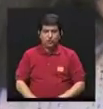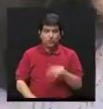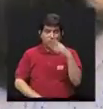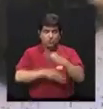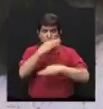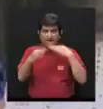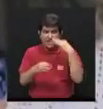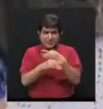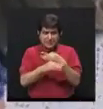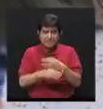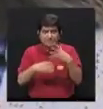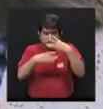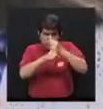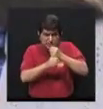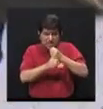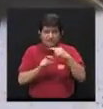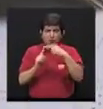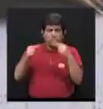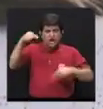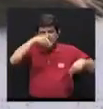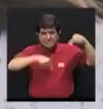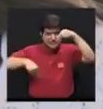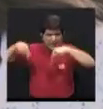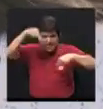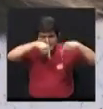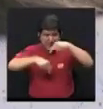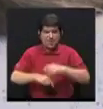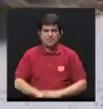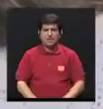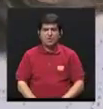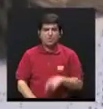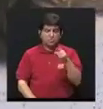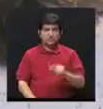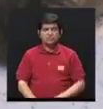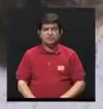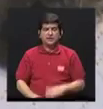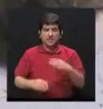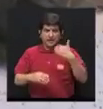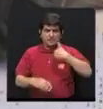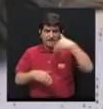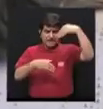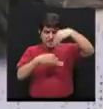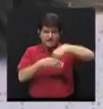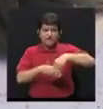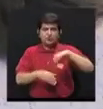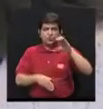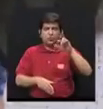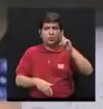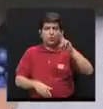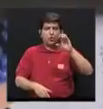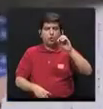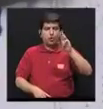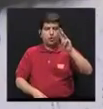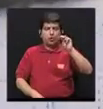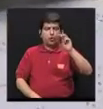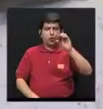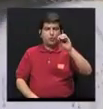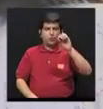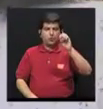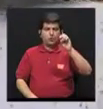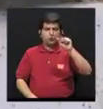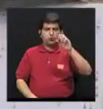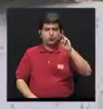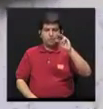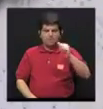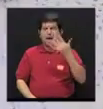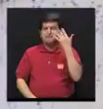partir de los químicos que componen los cromosomas, y aunque se parecen a los naturales, son cosas